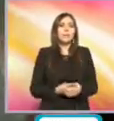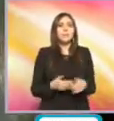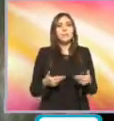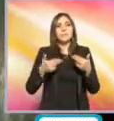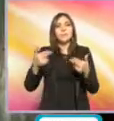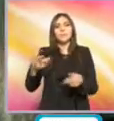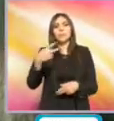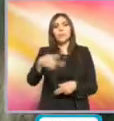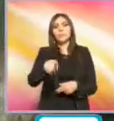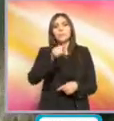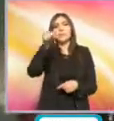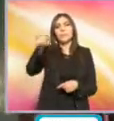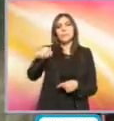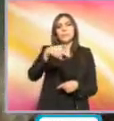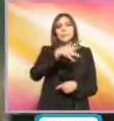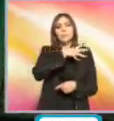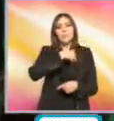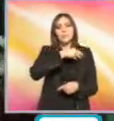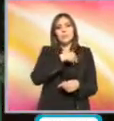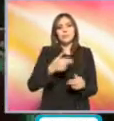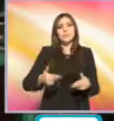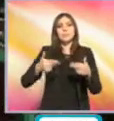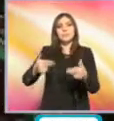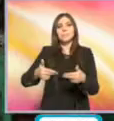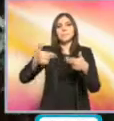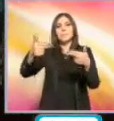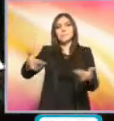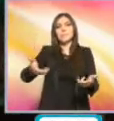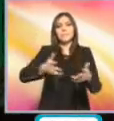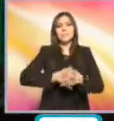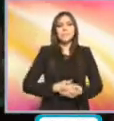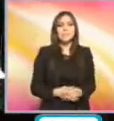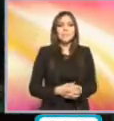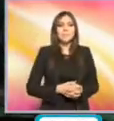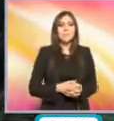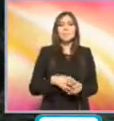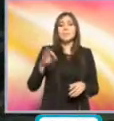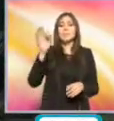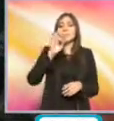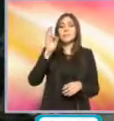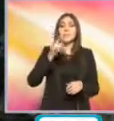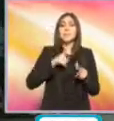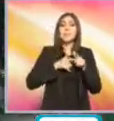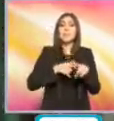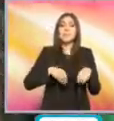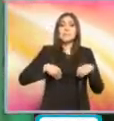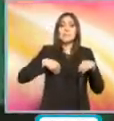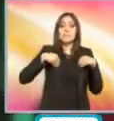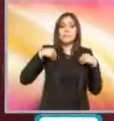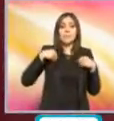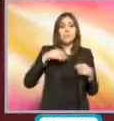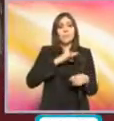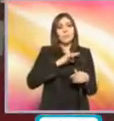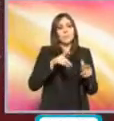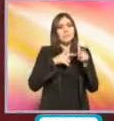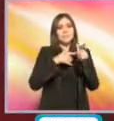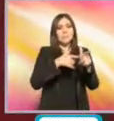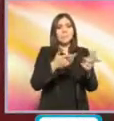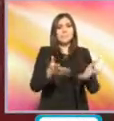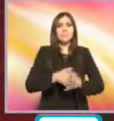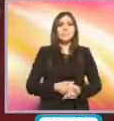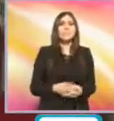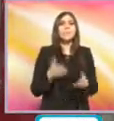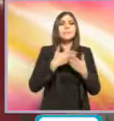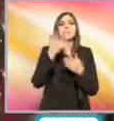los hijos. Ya vienen los hijos de... Y los hijos de los hijos. Pues si Dios nos presta vida. De herencia, mire. Y además qué bonitas tijeras